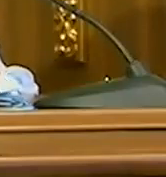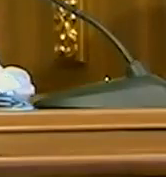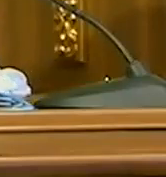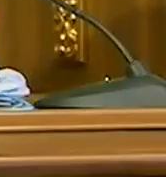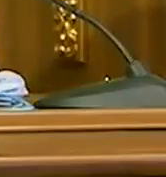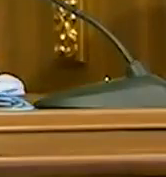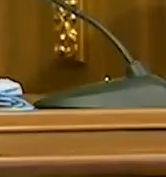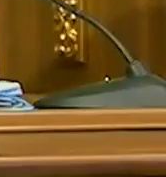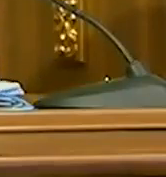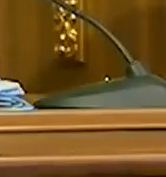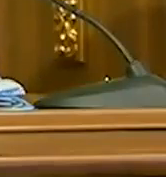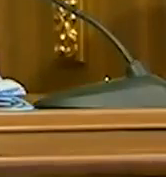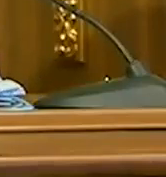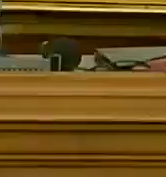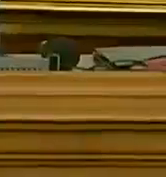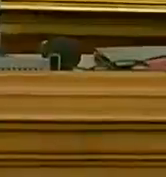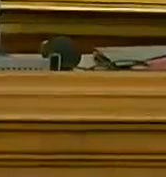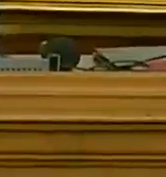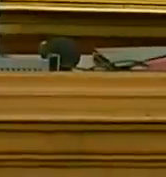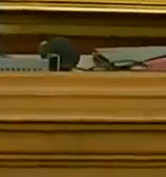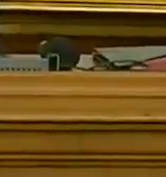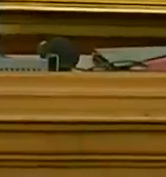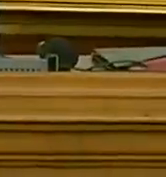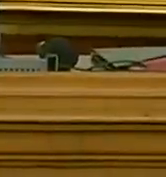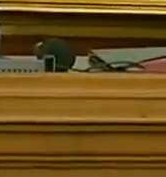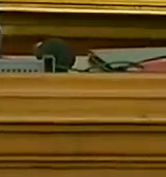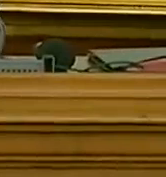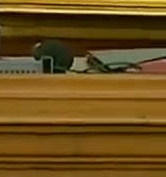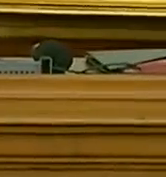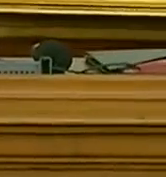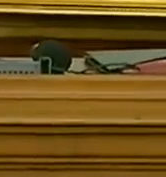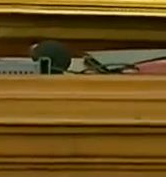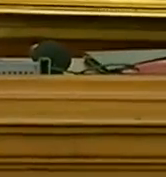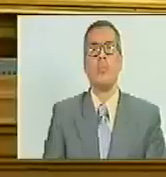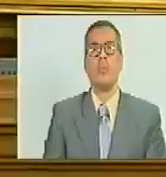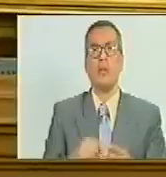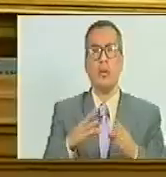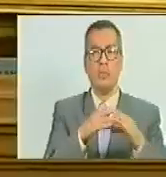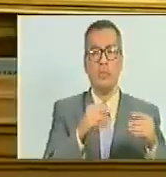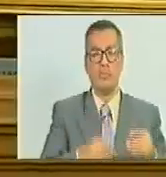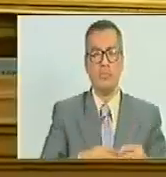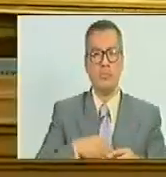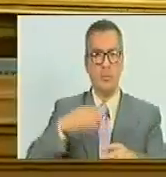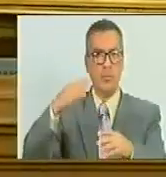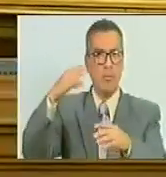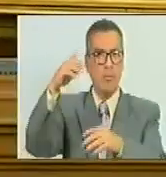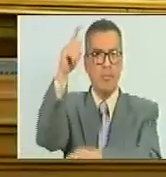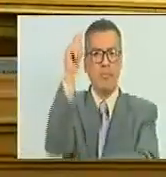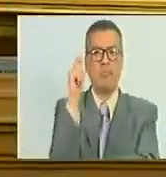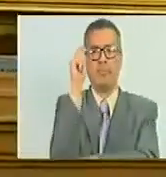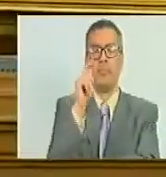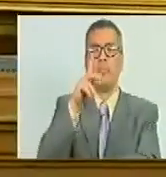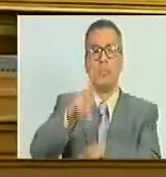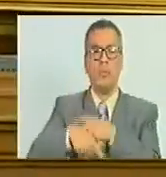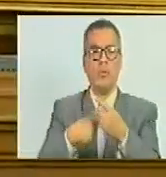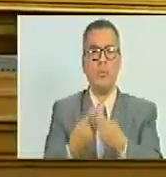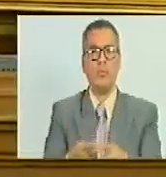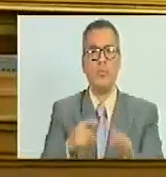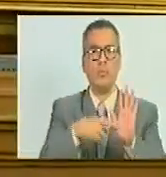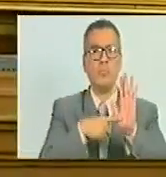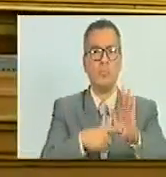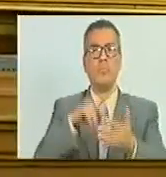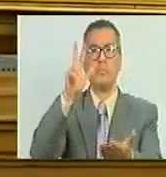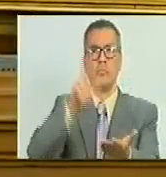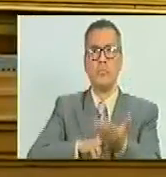Es todo, ciudadano presidente. En consideración, las honorables diputadas y los honorables diputados que estén dispuestos